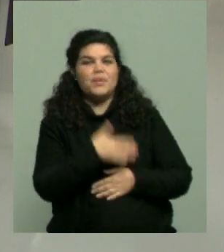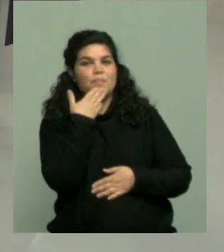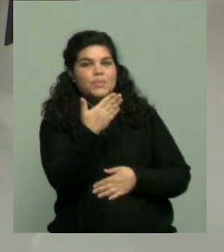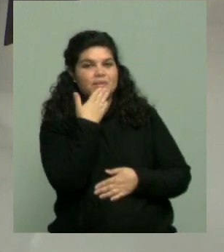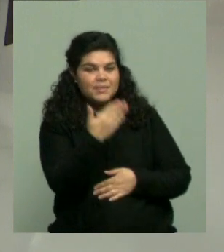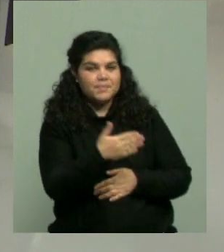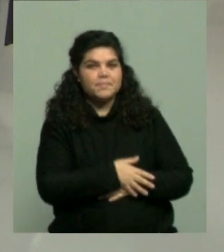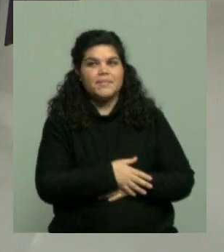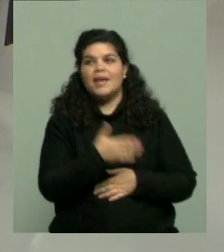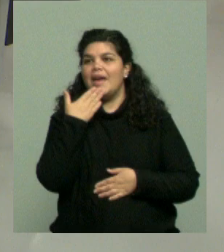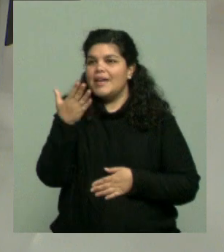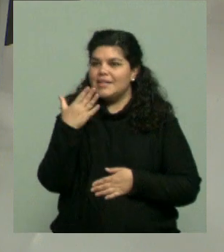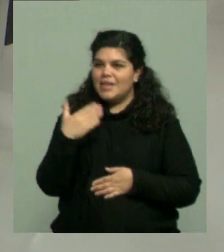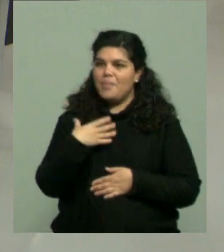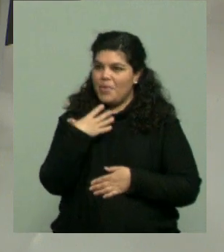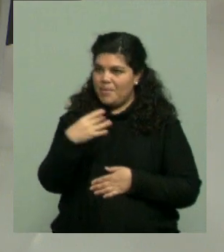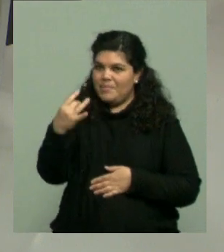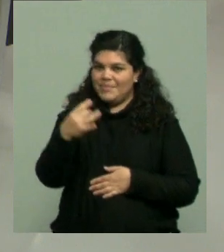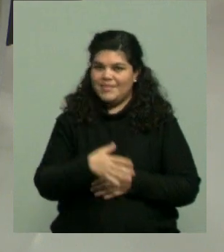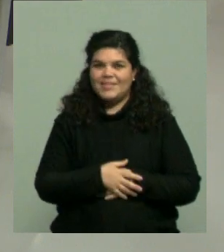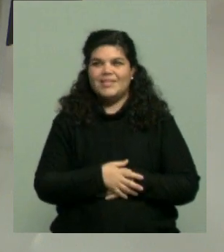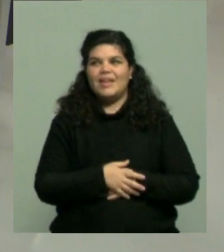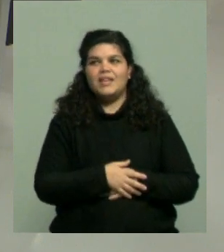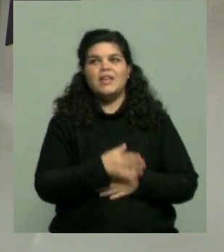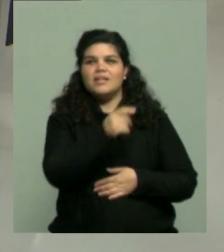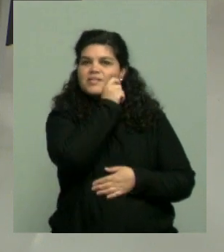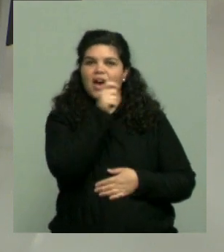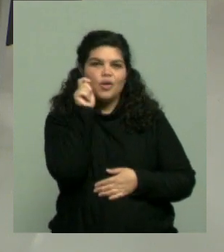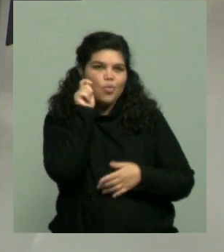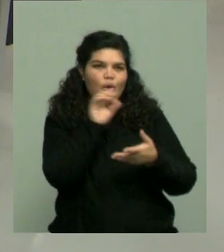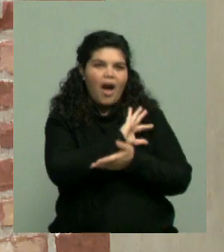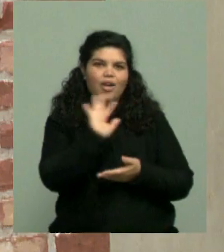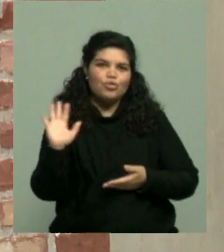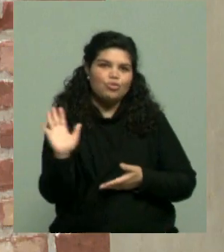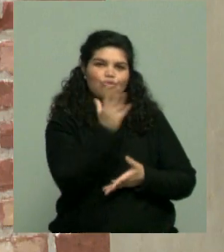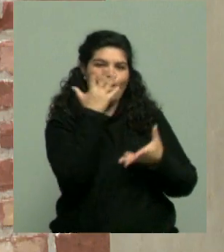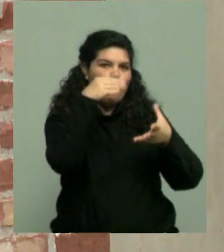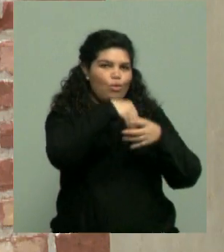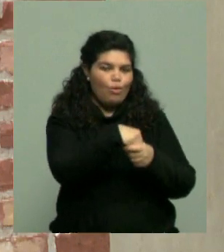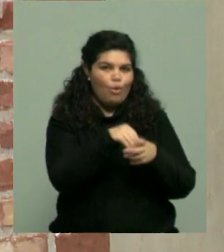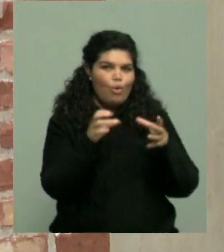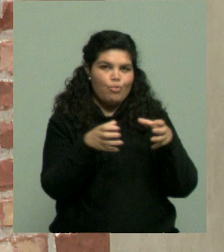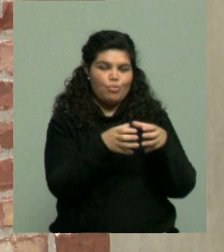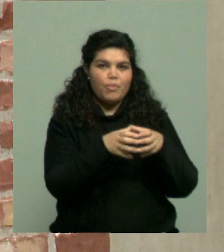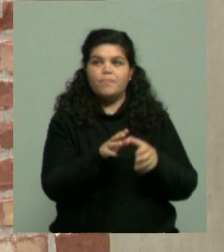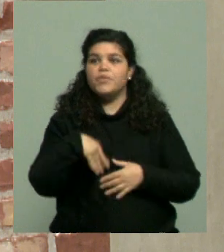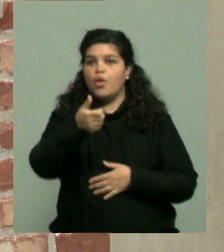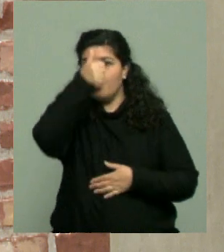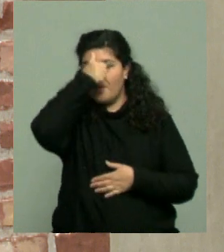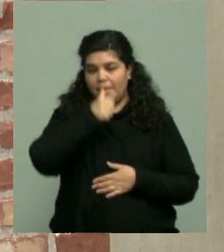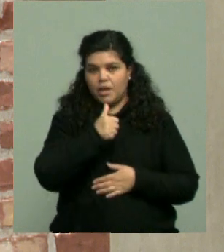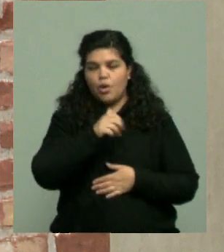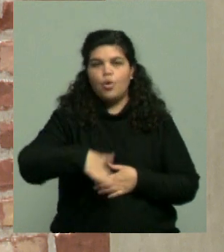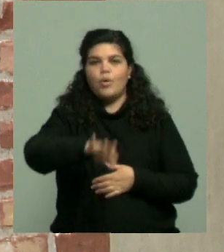por venir, chicos. Gracias por invitarnos. Y saludo extensivo para todo el grupo, que son varios. Bueno, repasamos entonces. Próximo domingo, Teatro